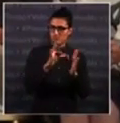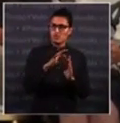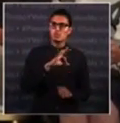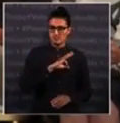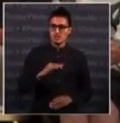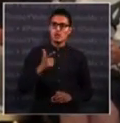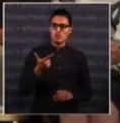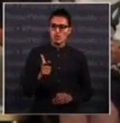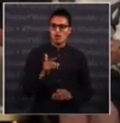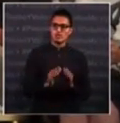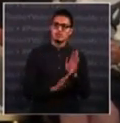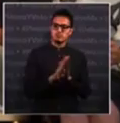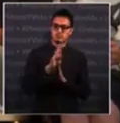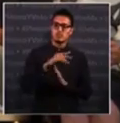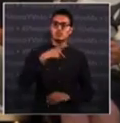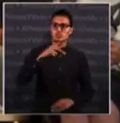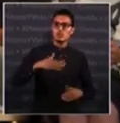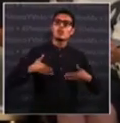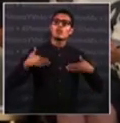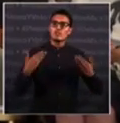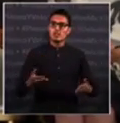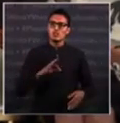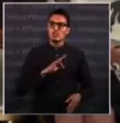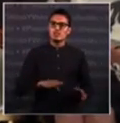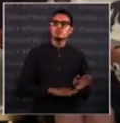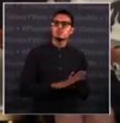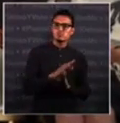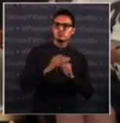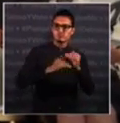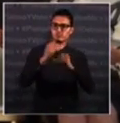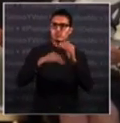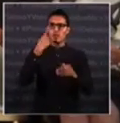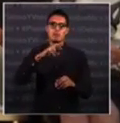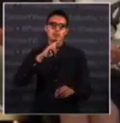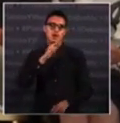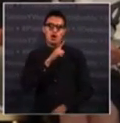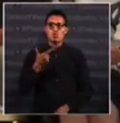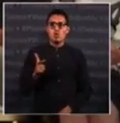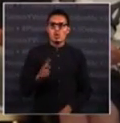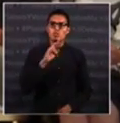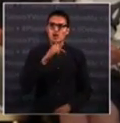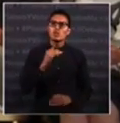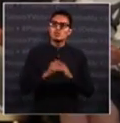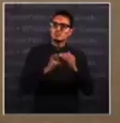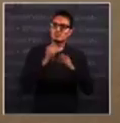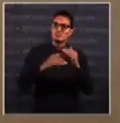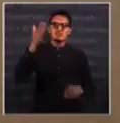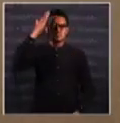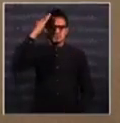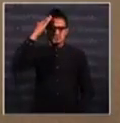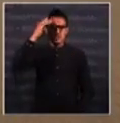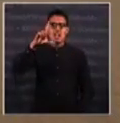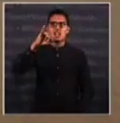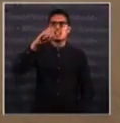grandeza a Guanajuato. Con tu confianza y tu voto, vamos a seguir generando las condiciones para un Guanajuato que crezca, un Guanajuato líder, un Guanajuato